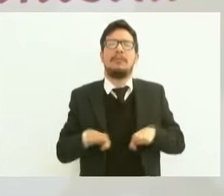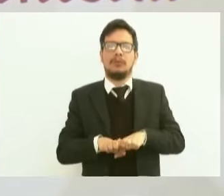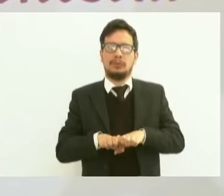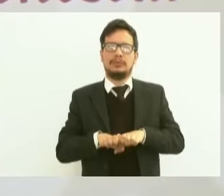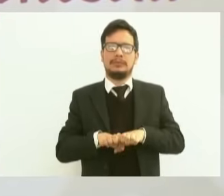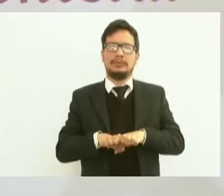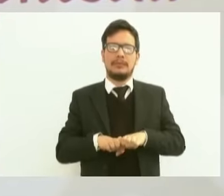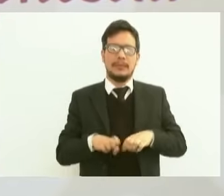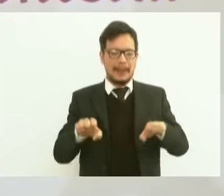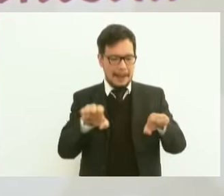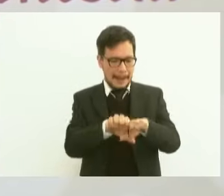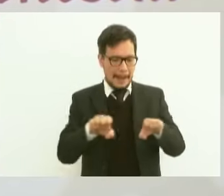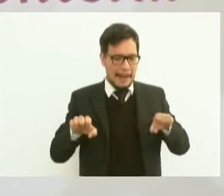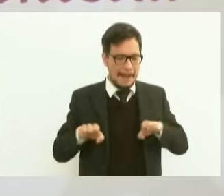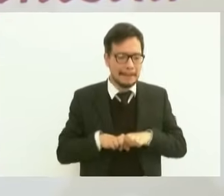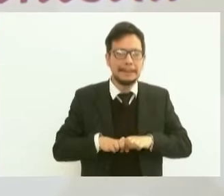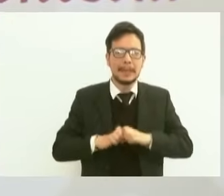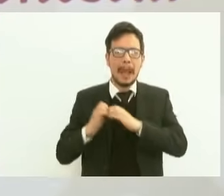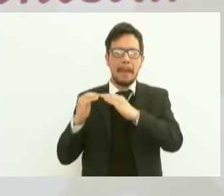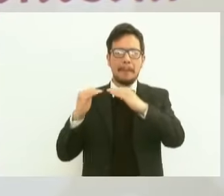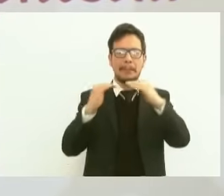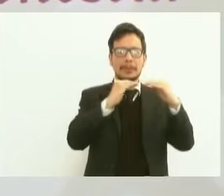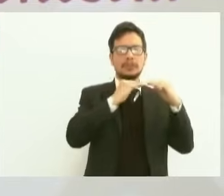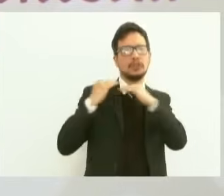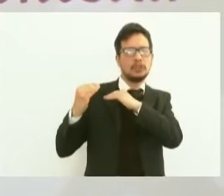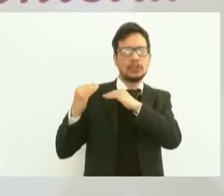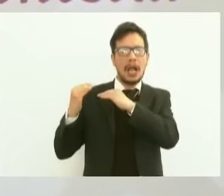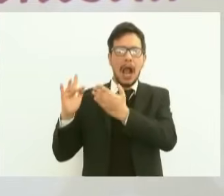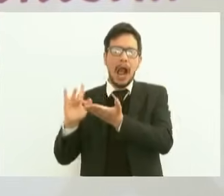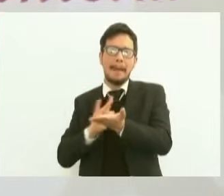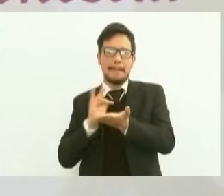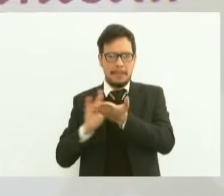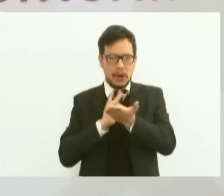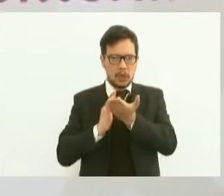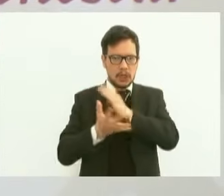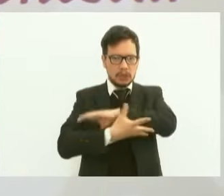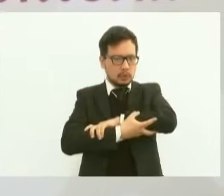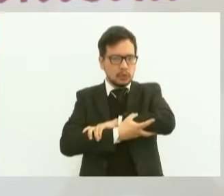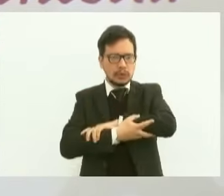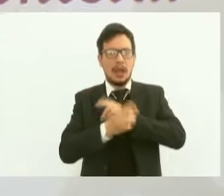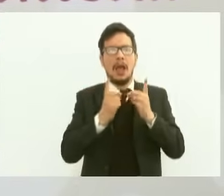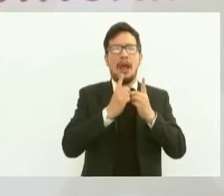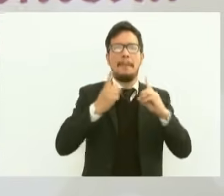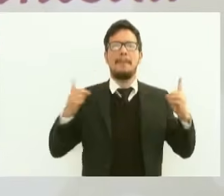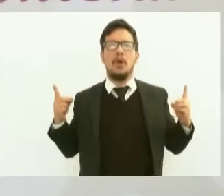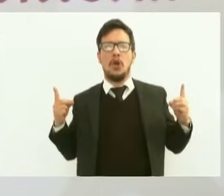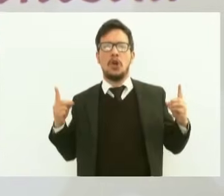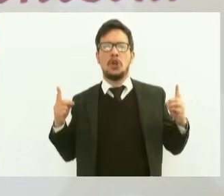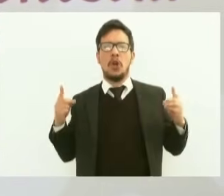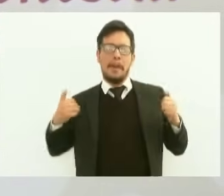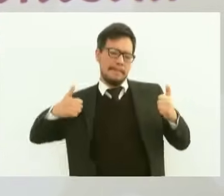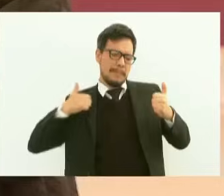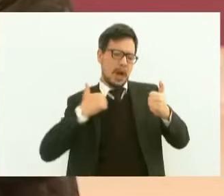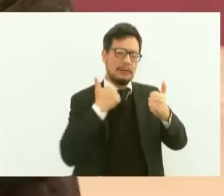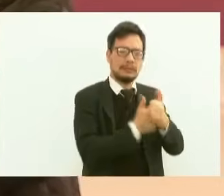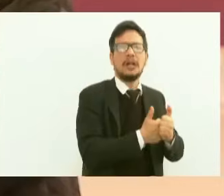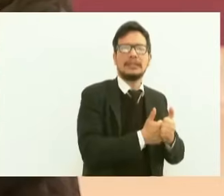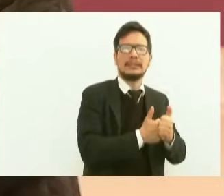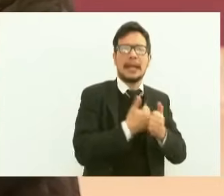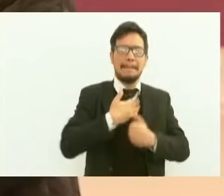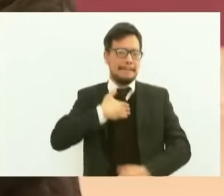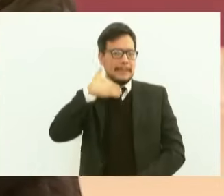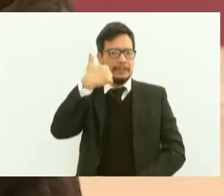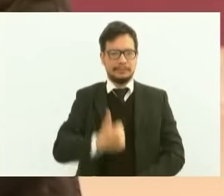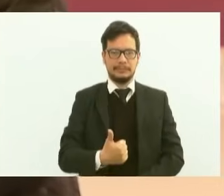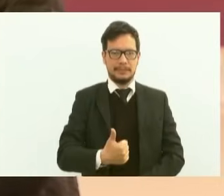de la estabilidad, de la colaboración, del desarrollo, del progreso y del bienestar. En